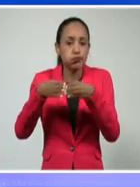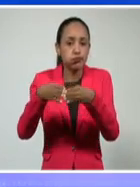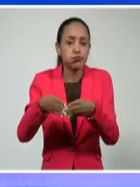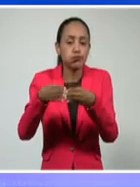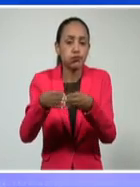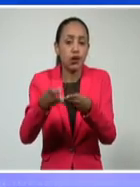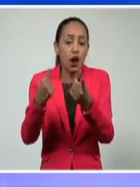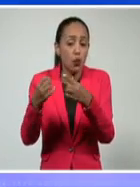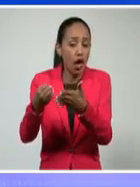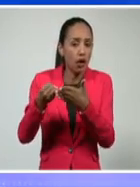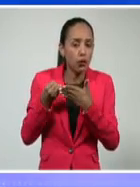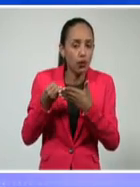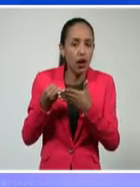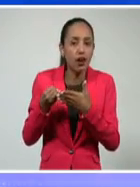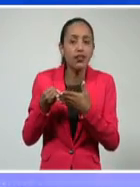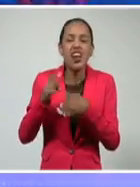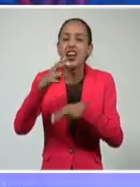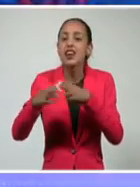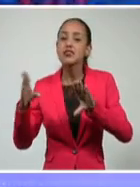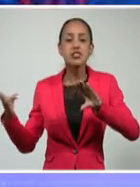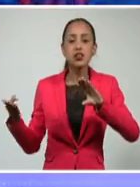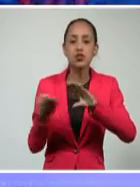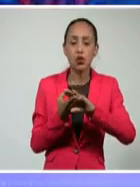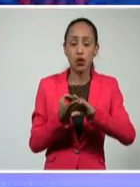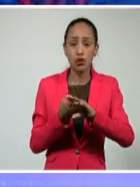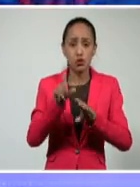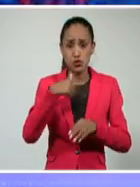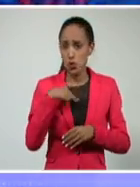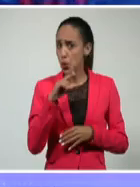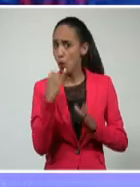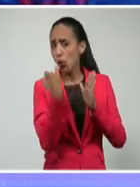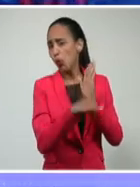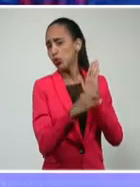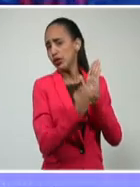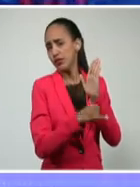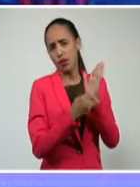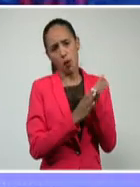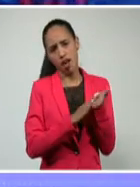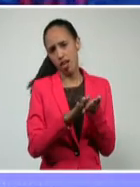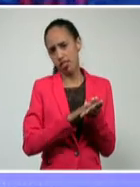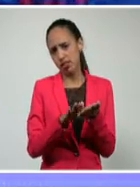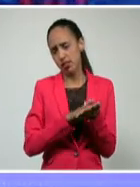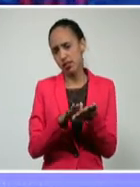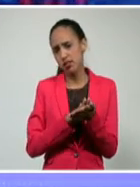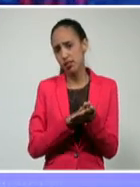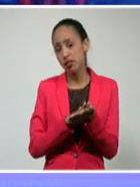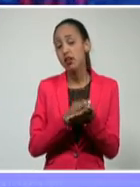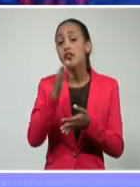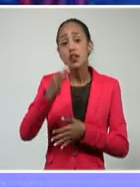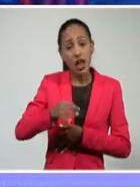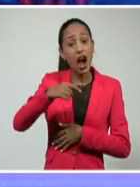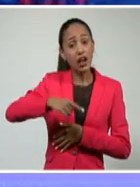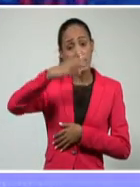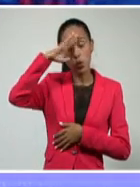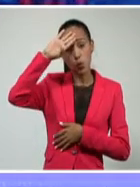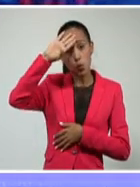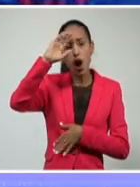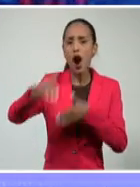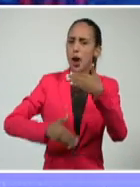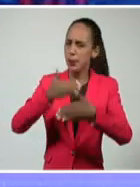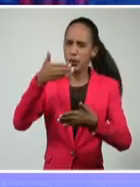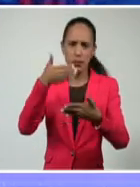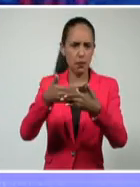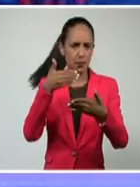ayudarnos. Y con esto no estoy justificando a nadie. Es cierto que a este país lo dañan a sí mismo la ineficiencia empresarial, las